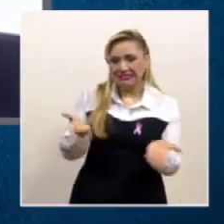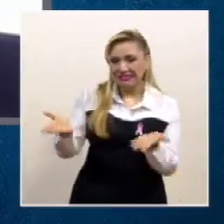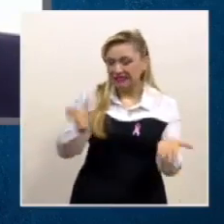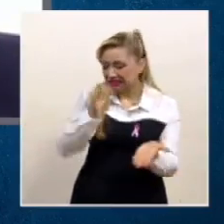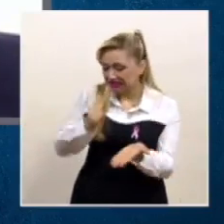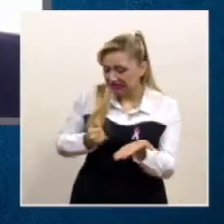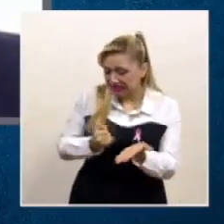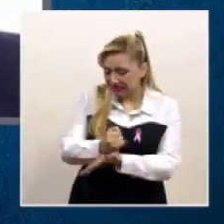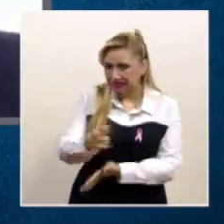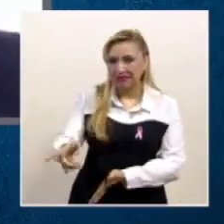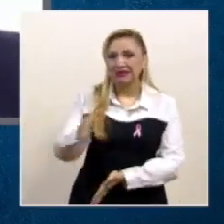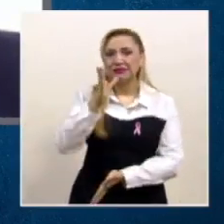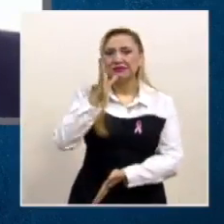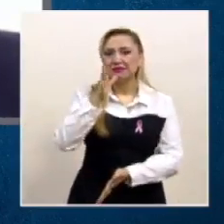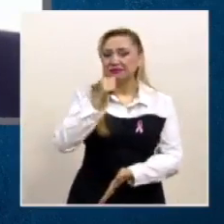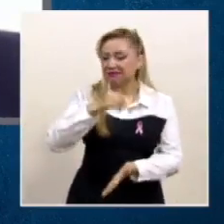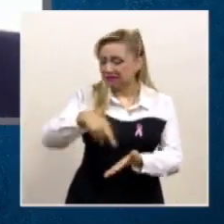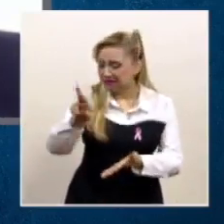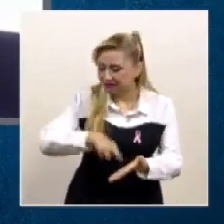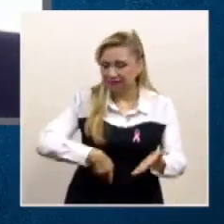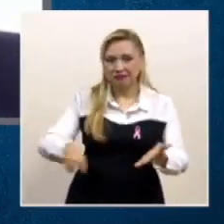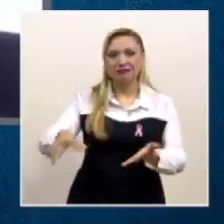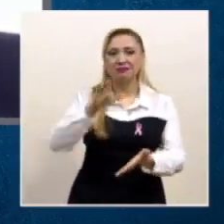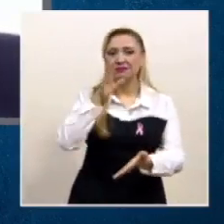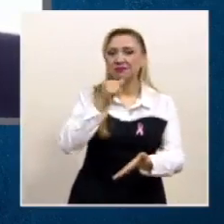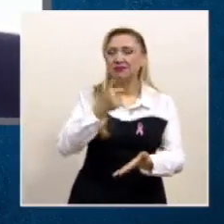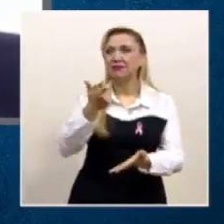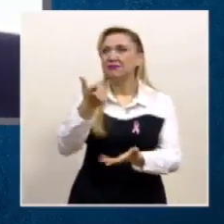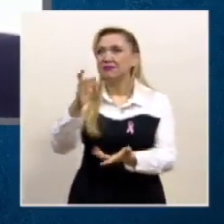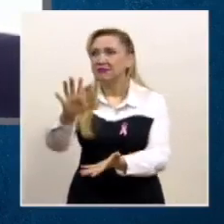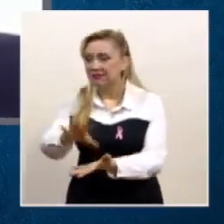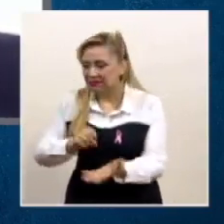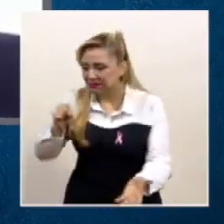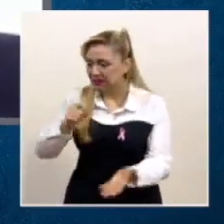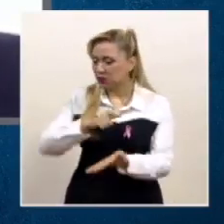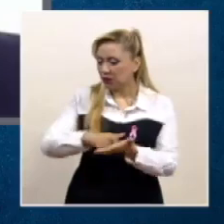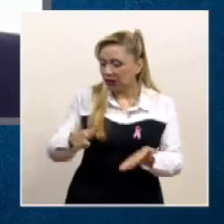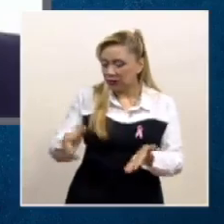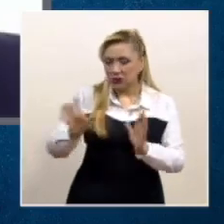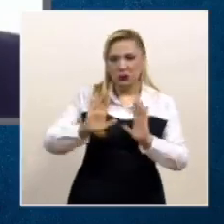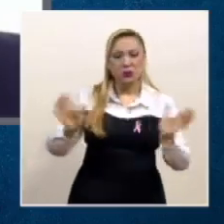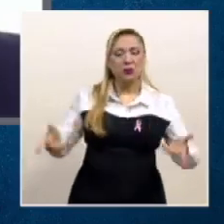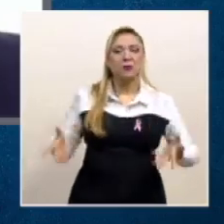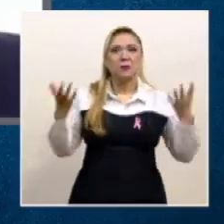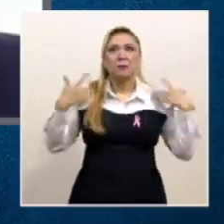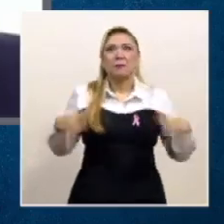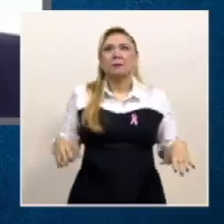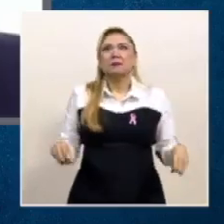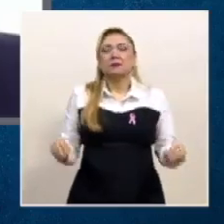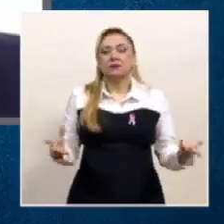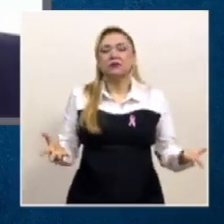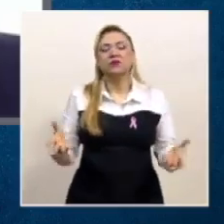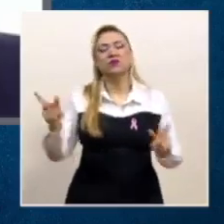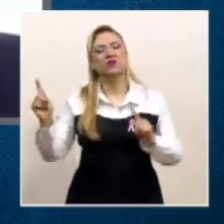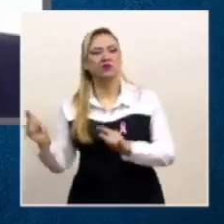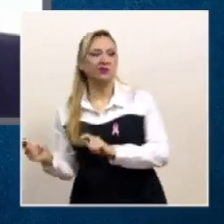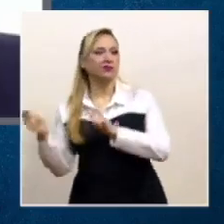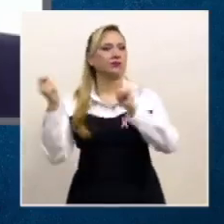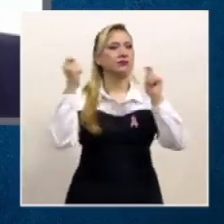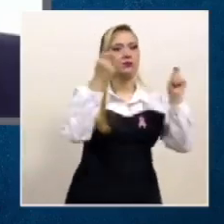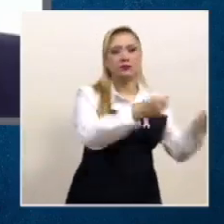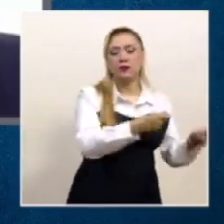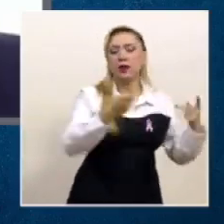es incapaz para tomar decisiones por sí misma sobre su cuerpo, sobre sus bienes, y este estado